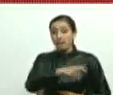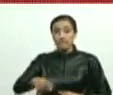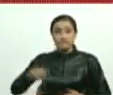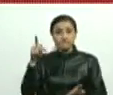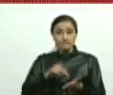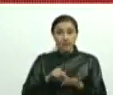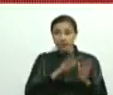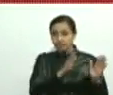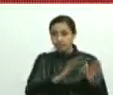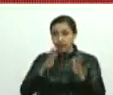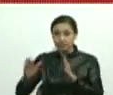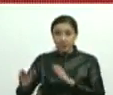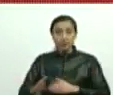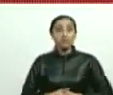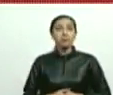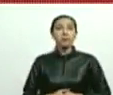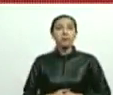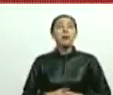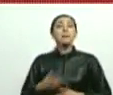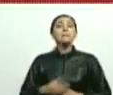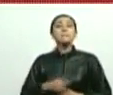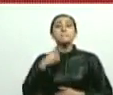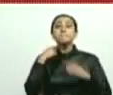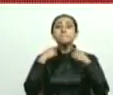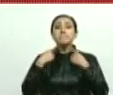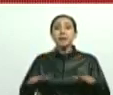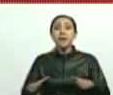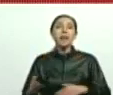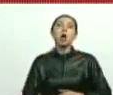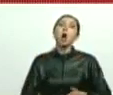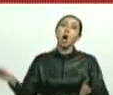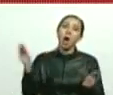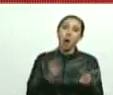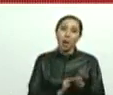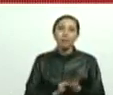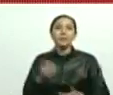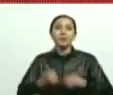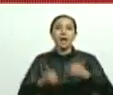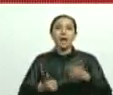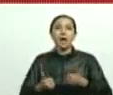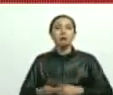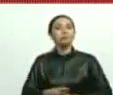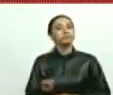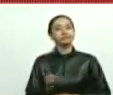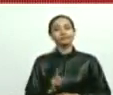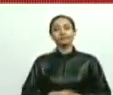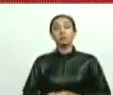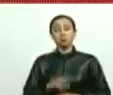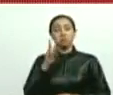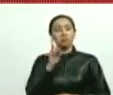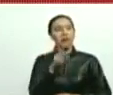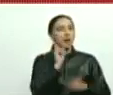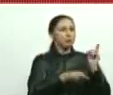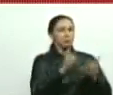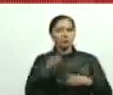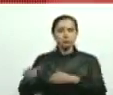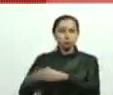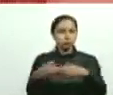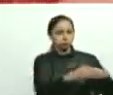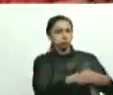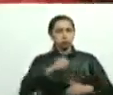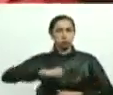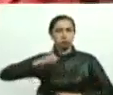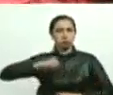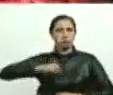primarias, pierden y después quieren ser candidatos. Se han visto casos, ¿verdad? Se han visto